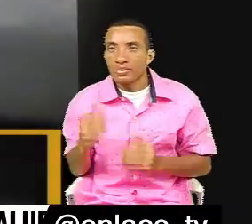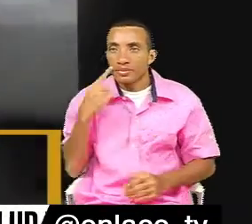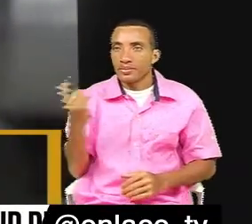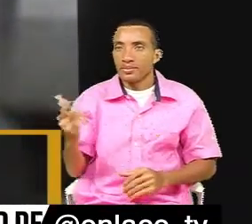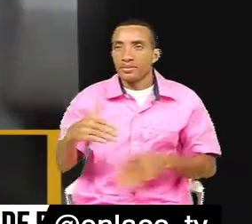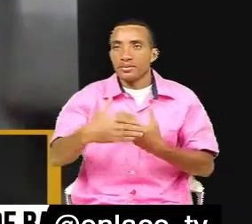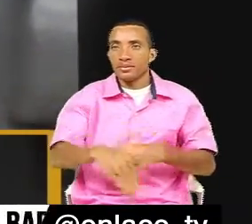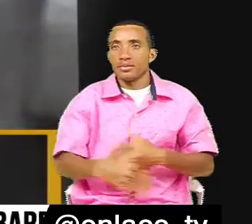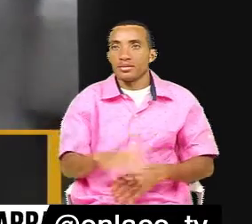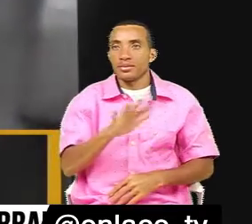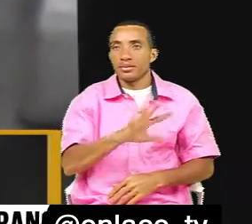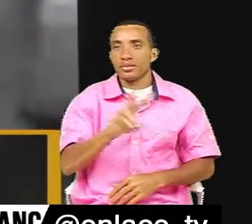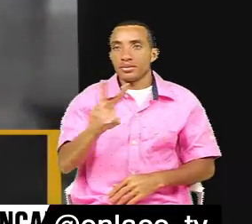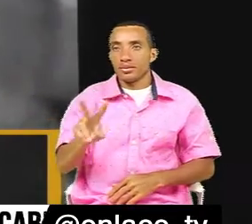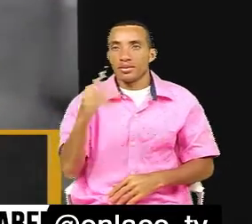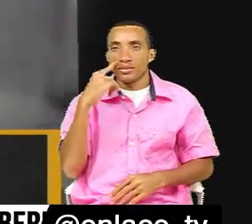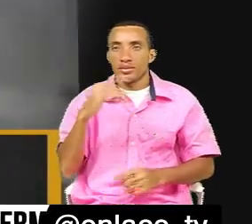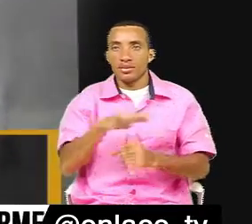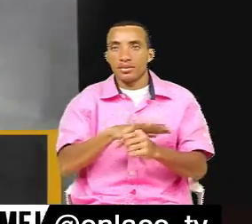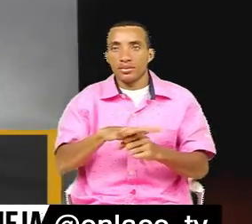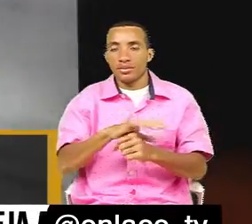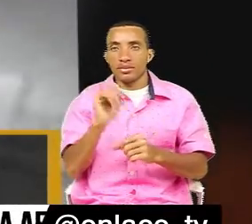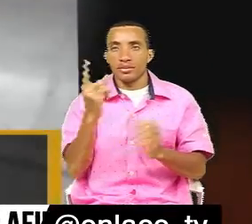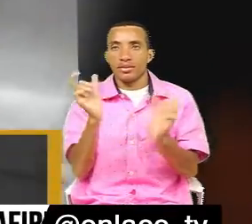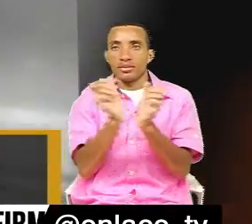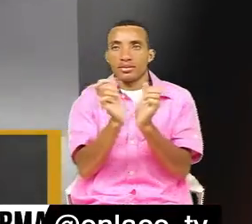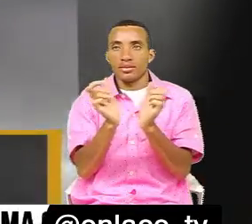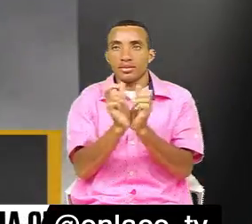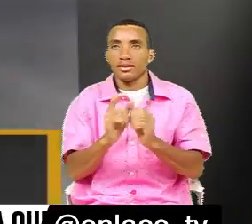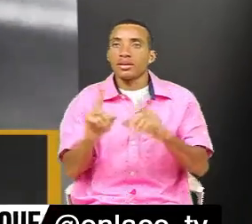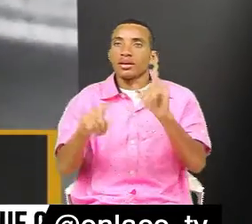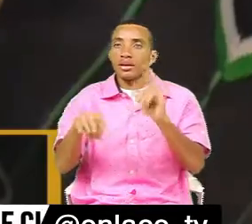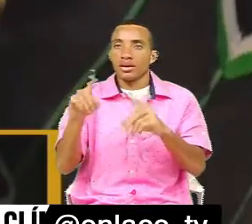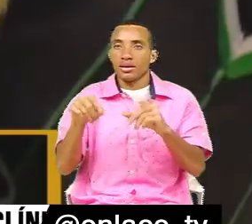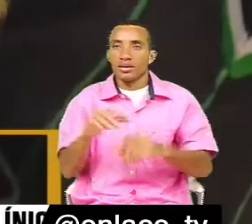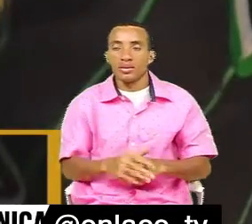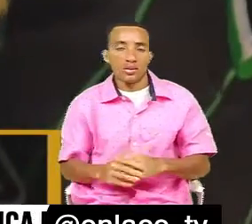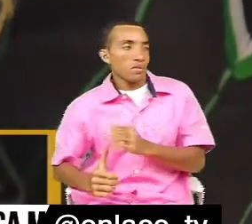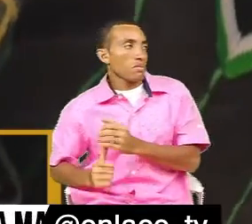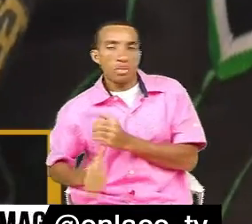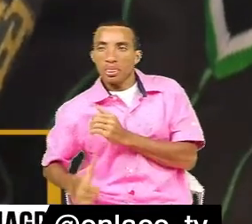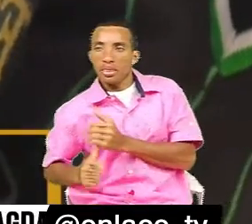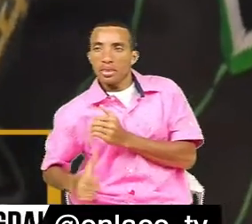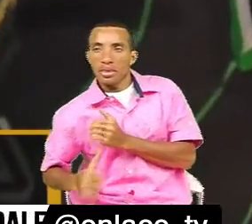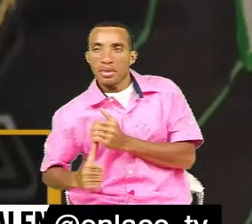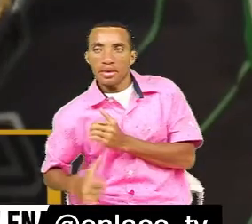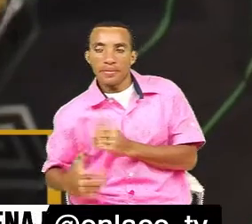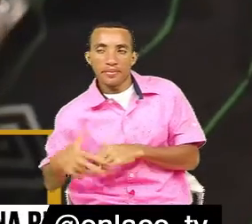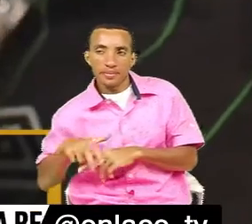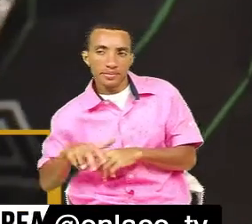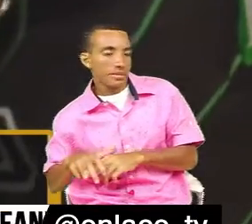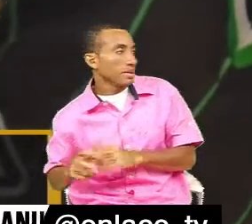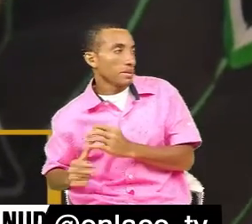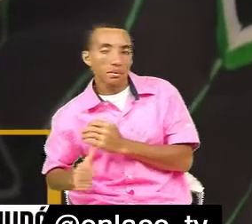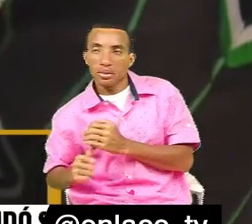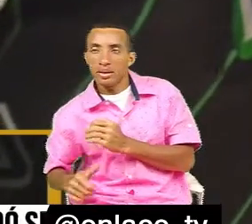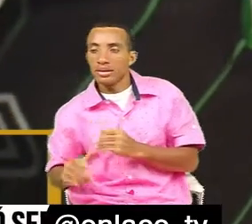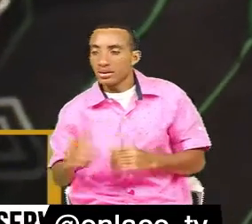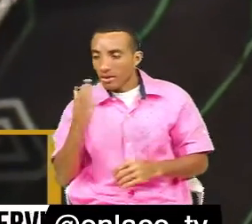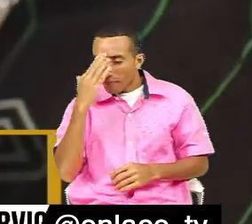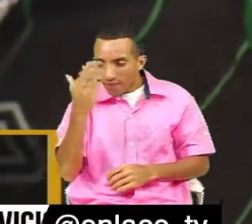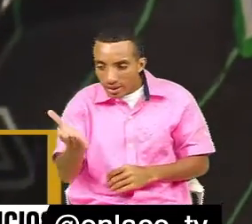con carrera 35 del barrio Primero de Mayo. Hay gente que viene, hace sus necesidades en el frente de la casa, le toca a uno llegar en las